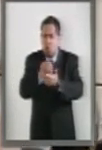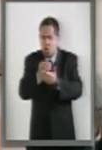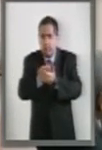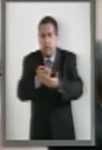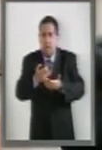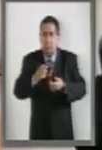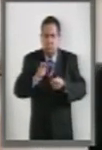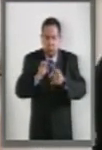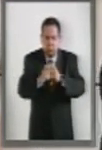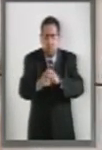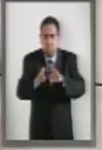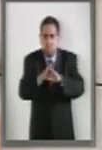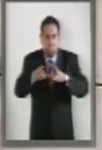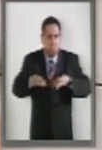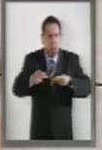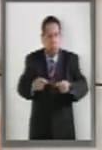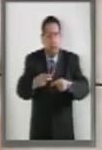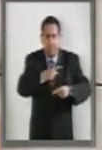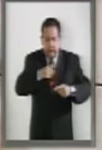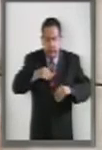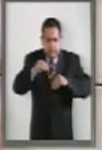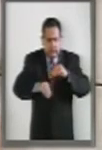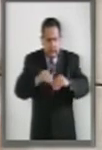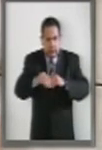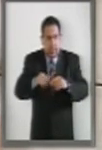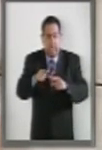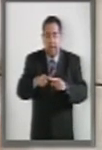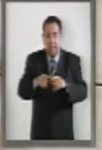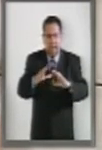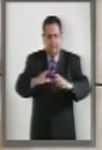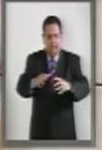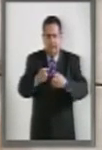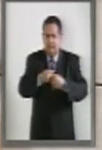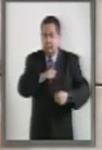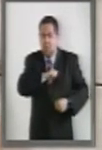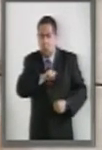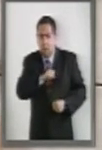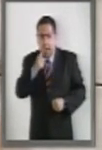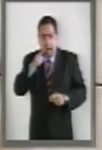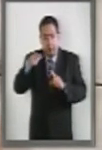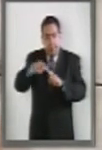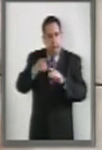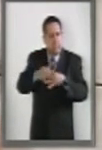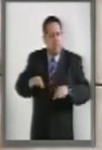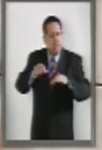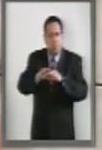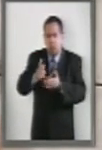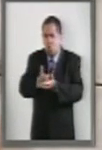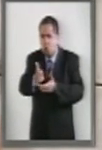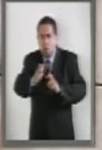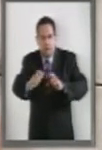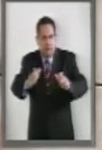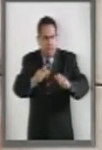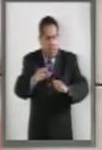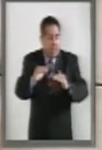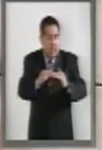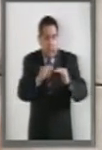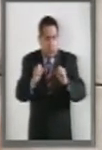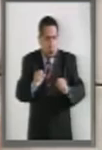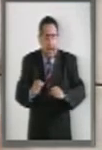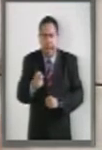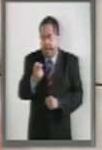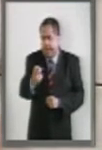en materia de gastos de medicinas el sector salud ha venido asumiendo al amparo de compras consolidadas, eso